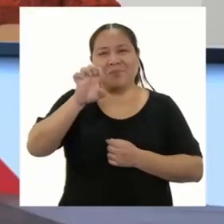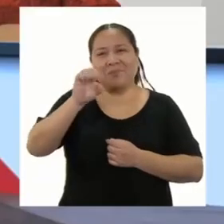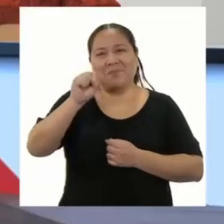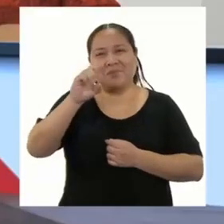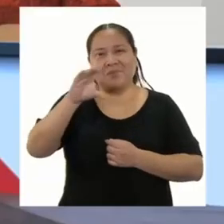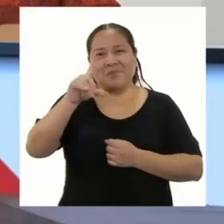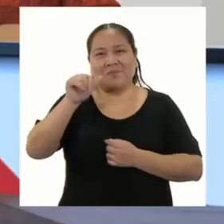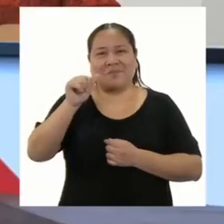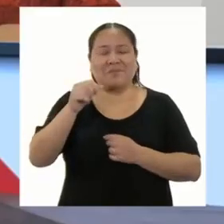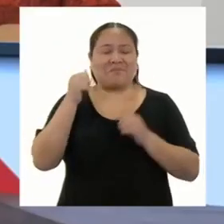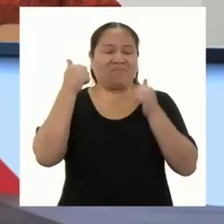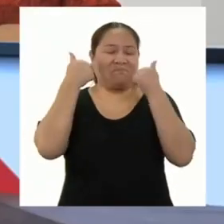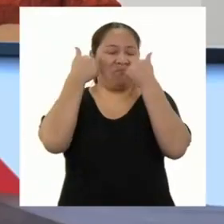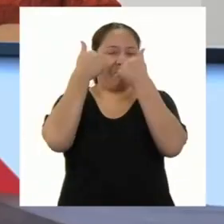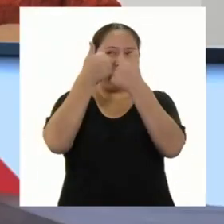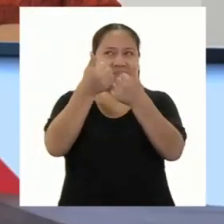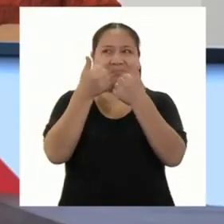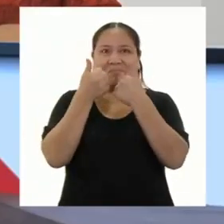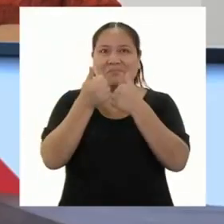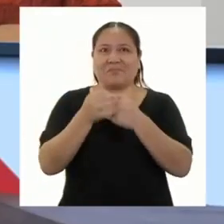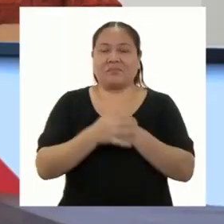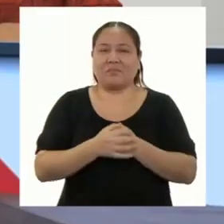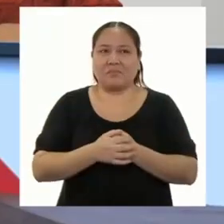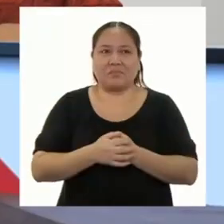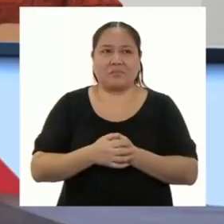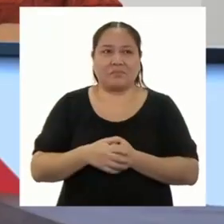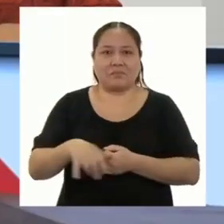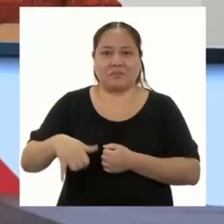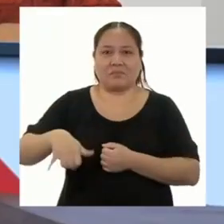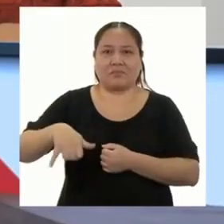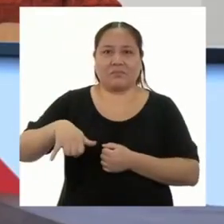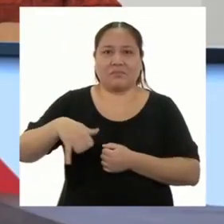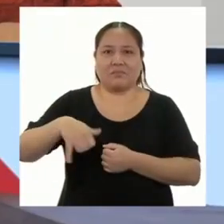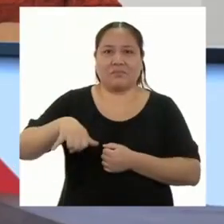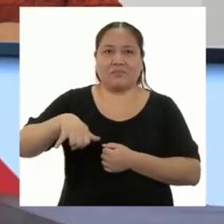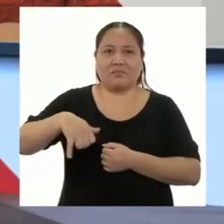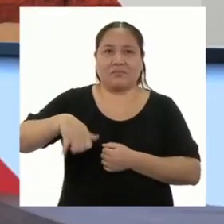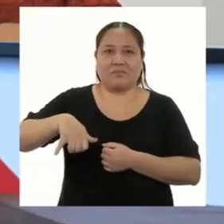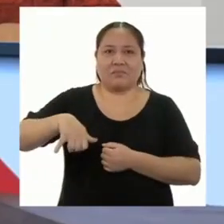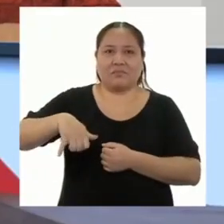¡Qué excelente! ¡Uy!